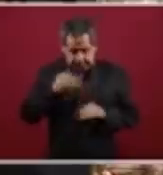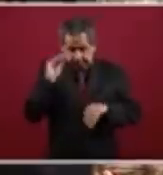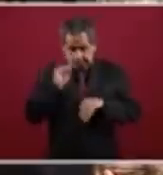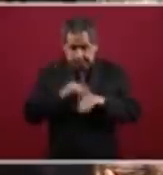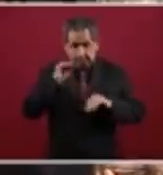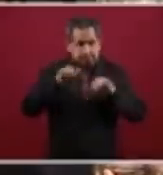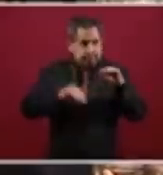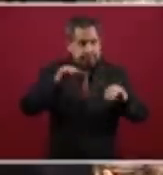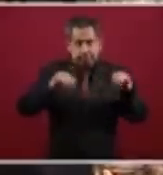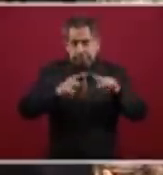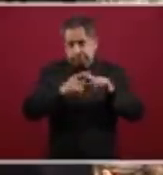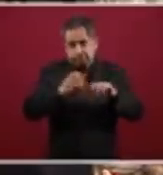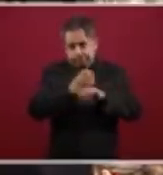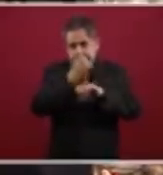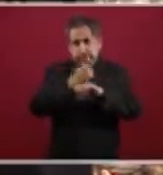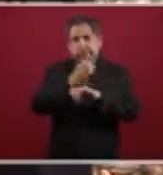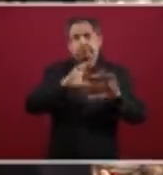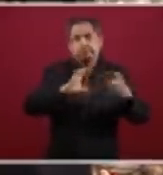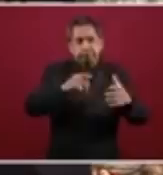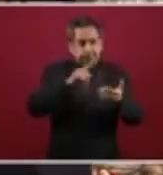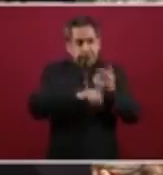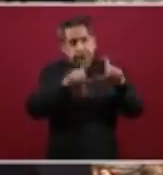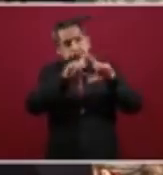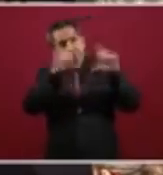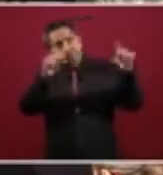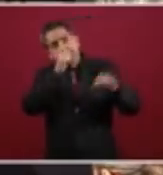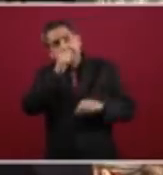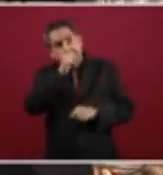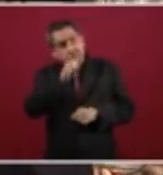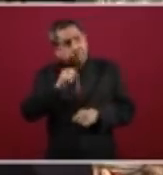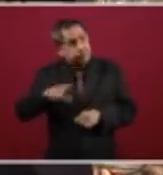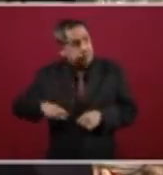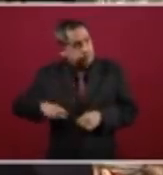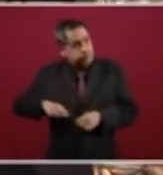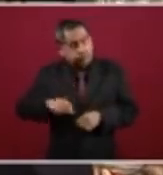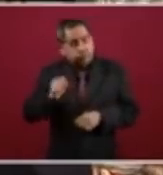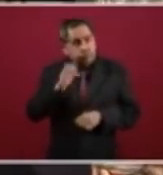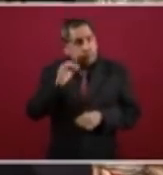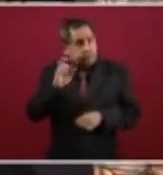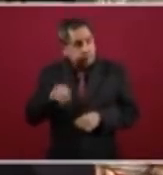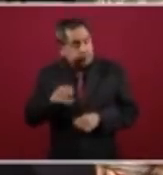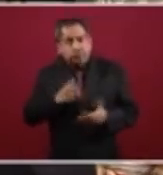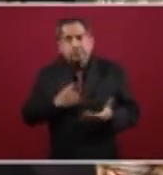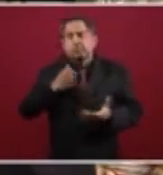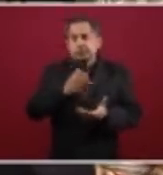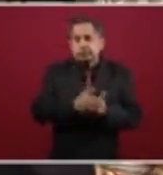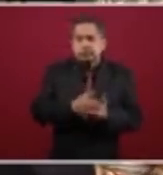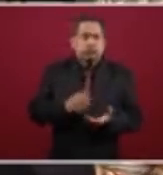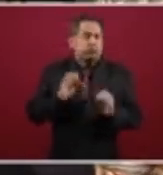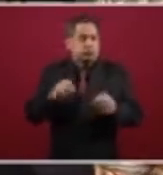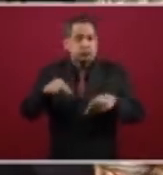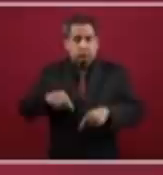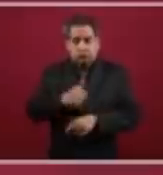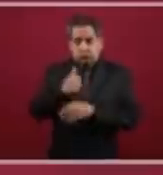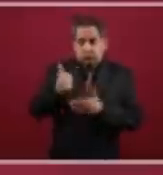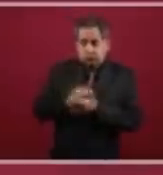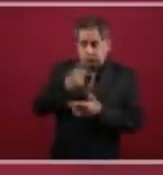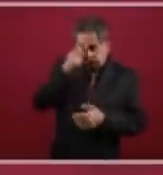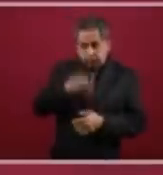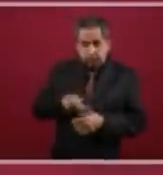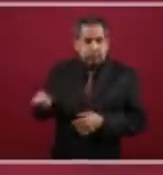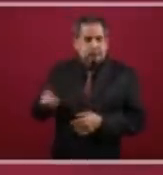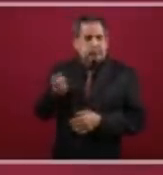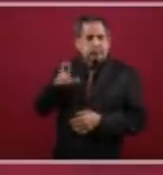los estados, en las comunidades, ahí lo pueden realizar. Aquí en la Ciudad de México, en los módulos que estableció la